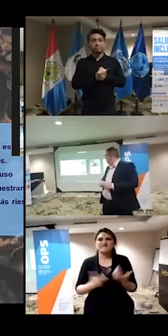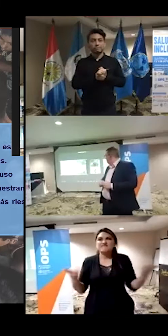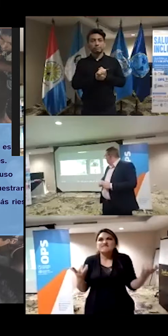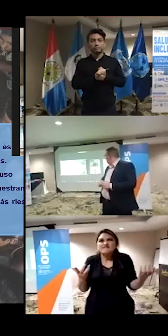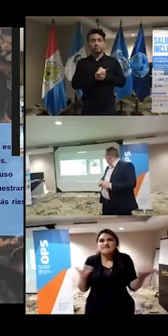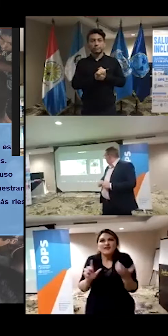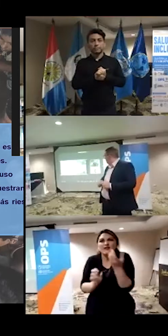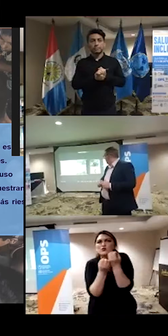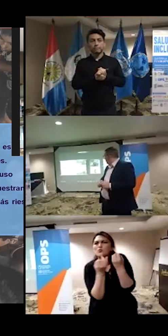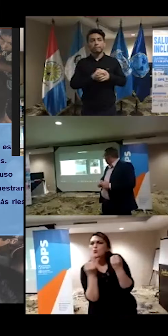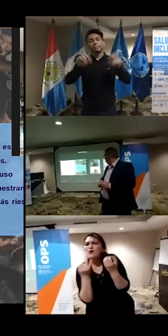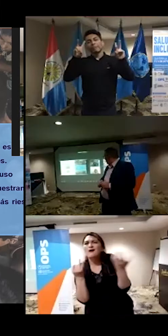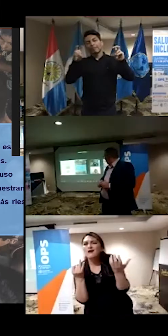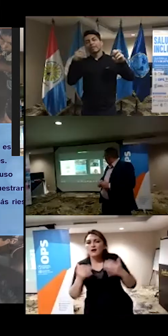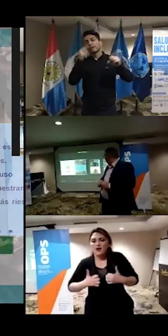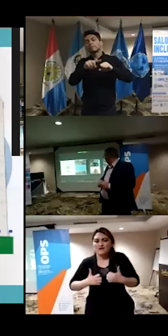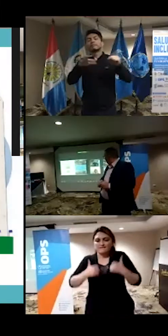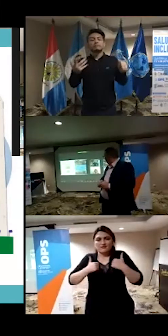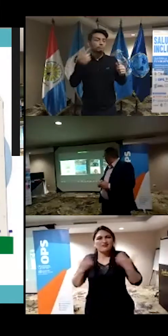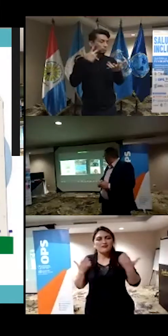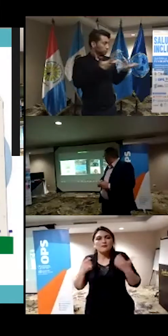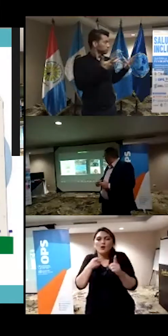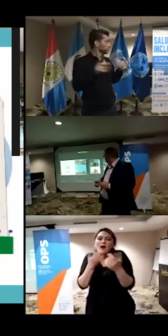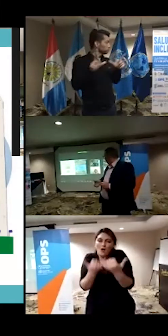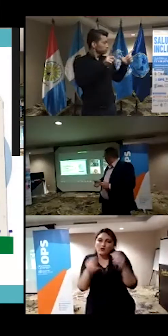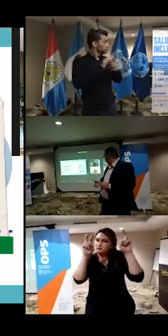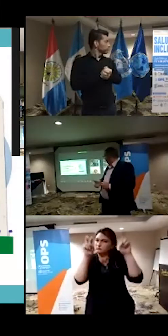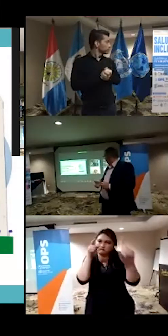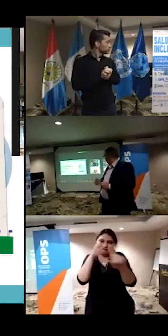específicamente en temas que tienen que ver con salud. Siguiente lámina, por favor.